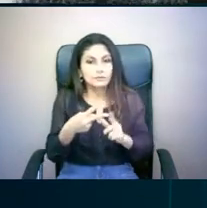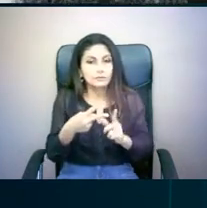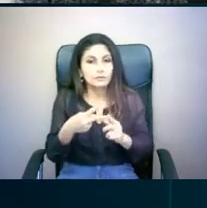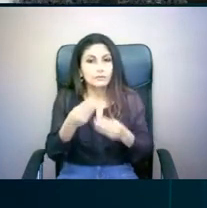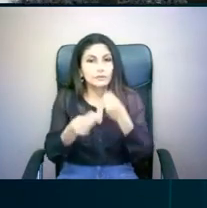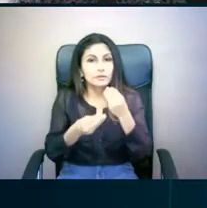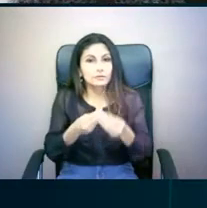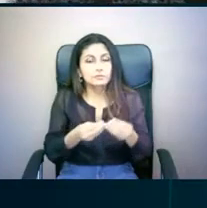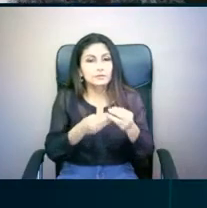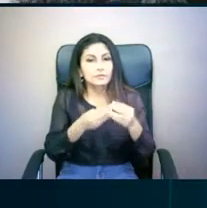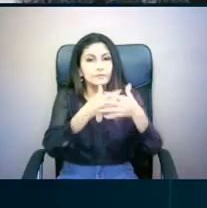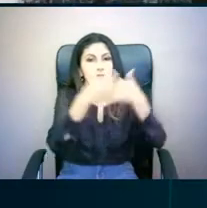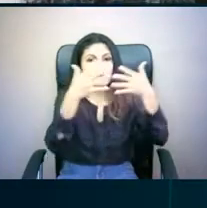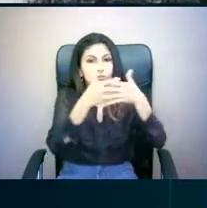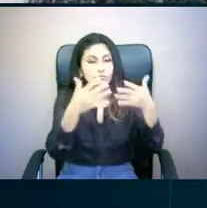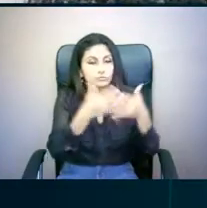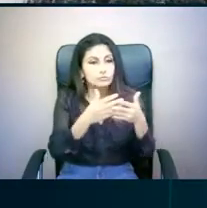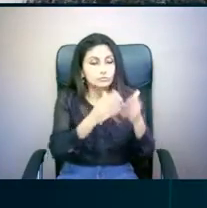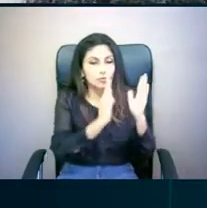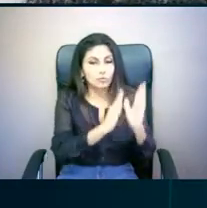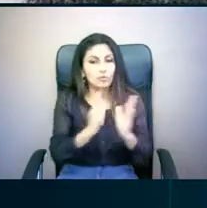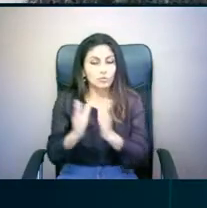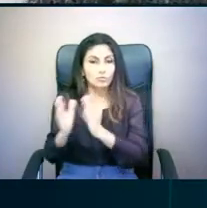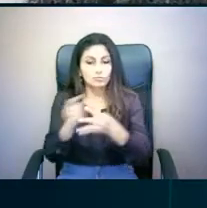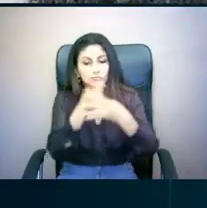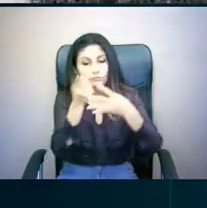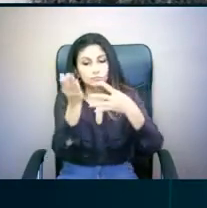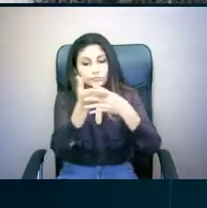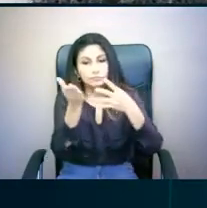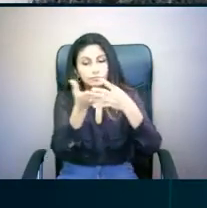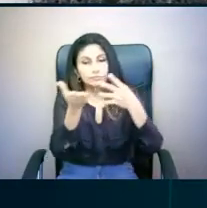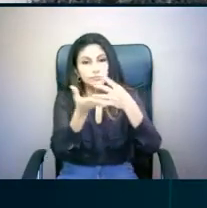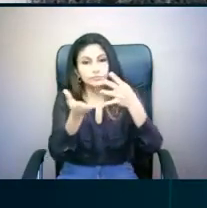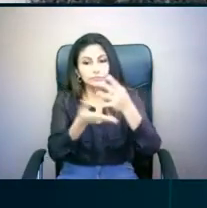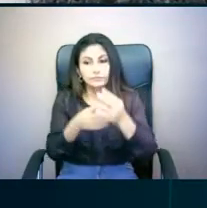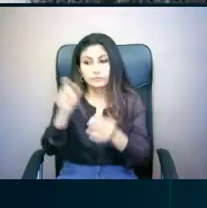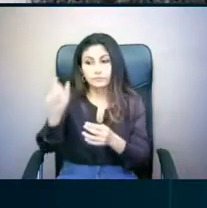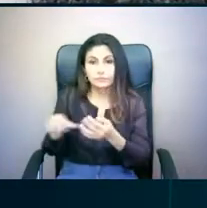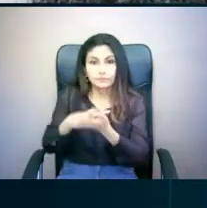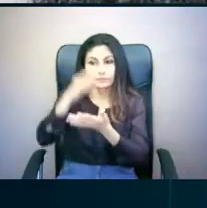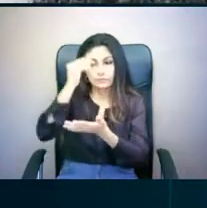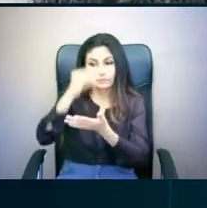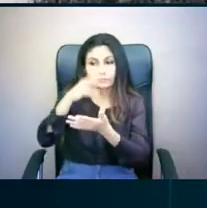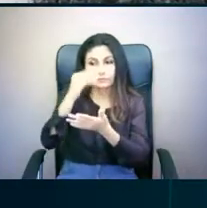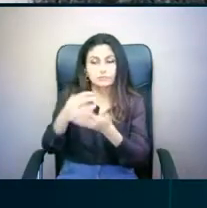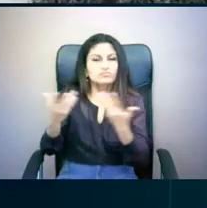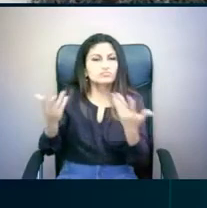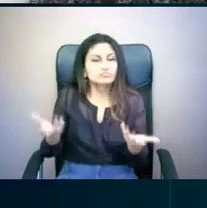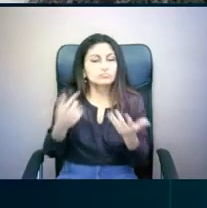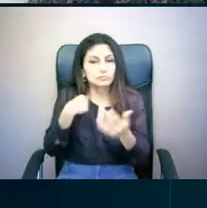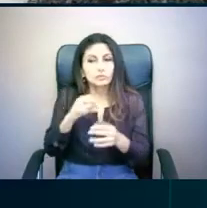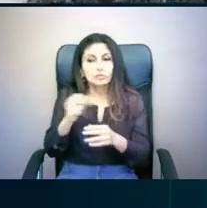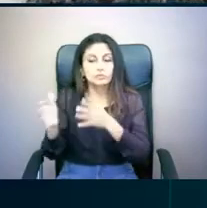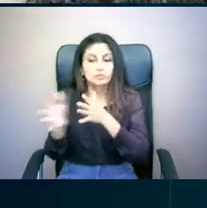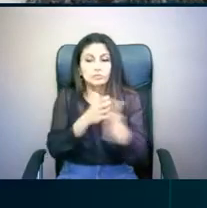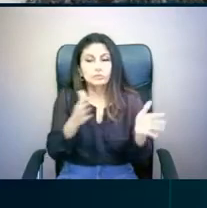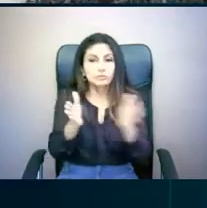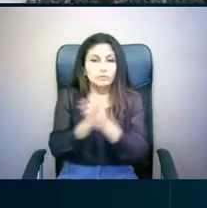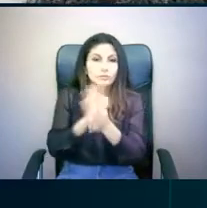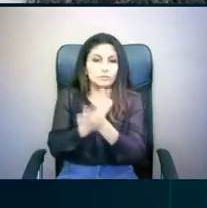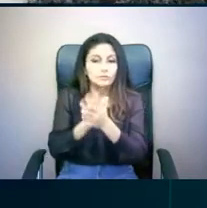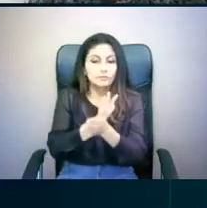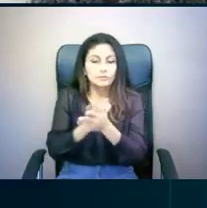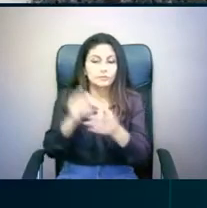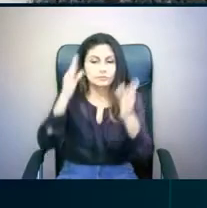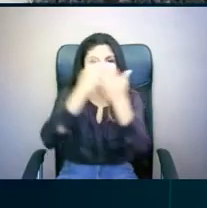una clasificación automática de los textos, de cuáles textos de las lecciones aprendidas. Yo les voy a mostrar, digamos, de qué base de datos fue sujeta este